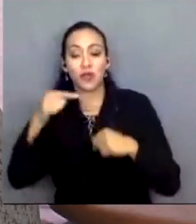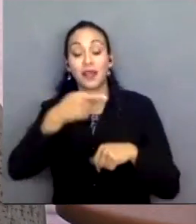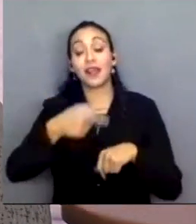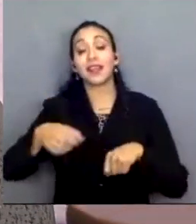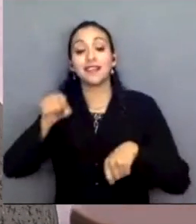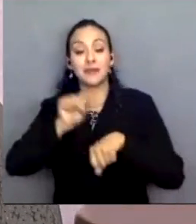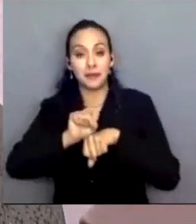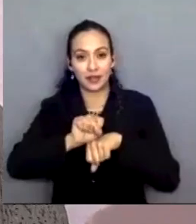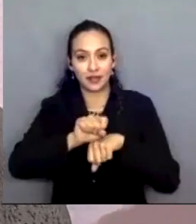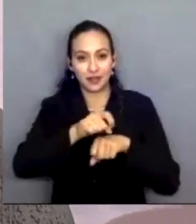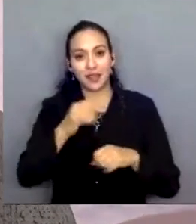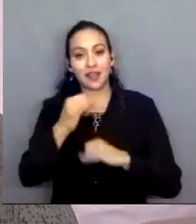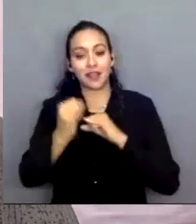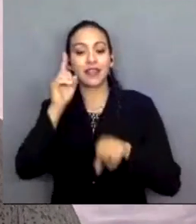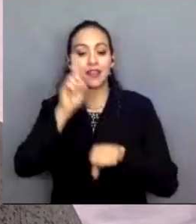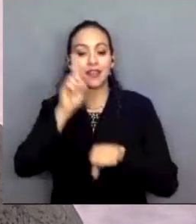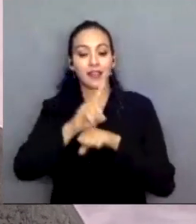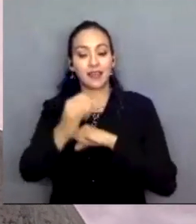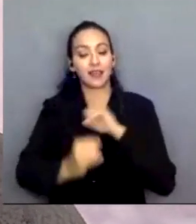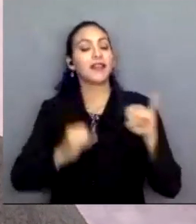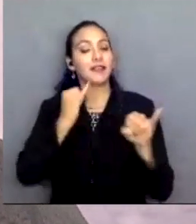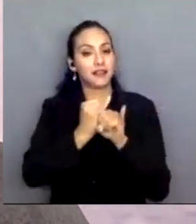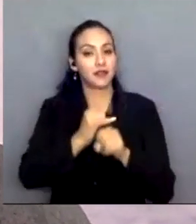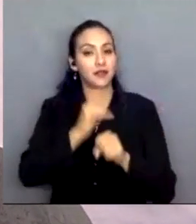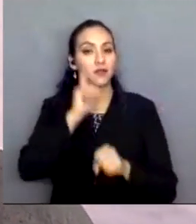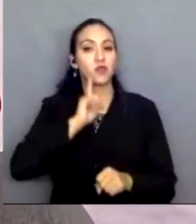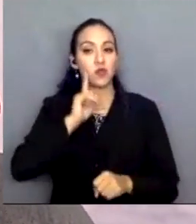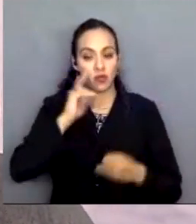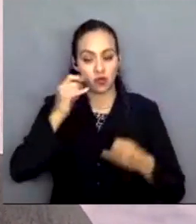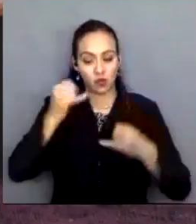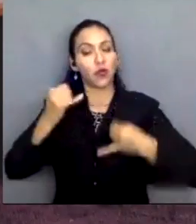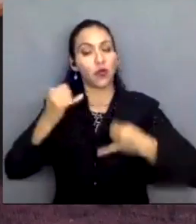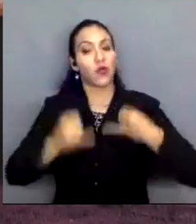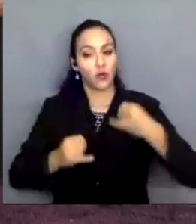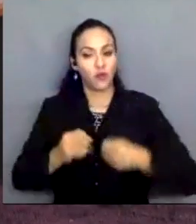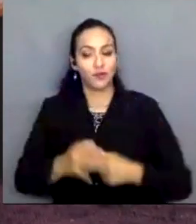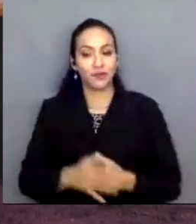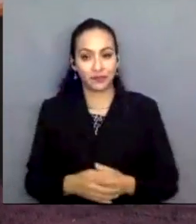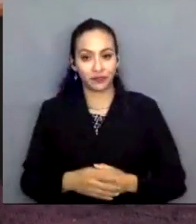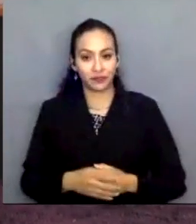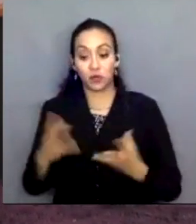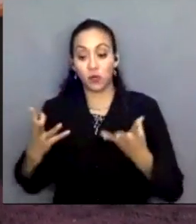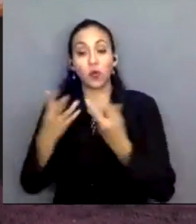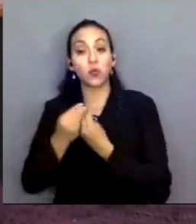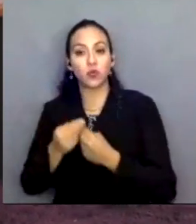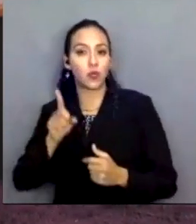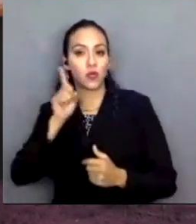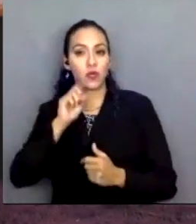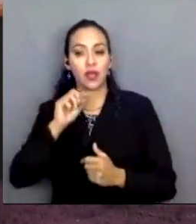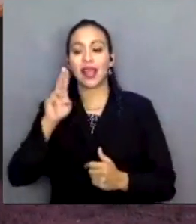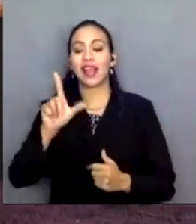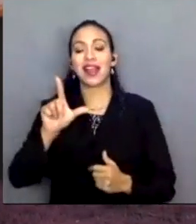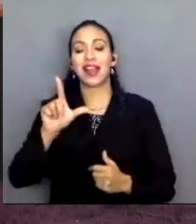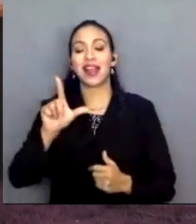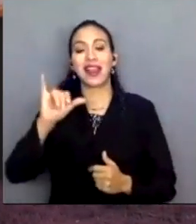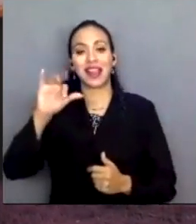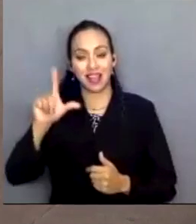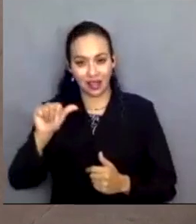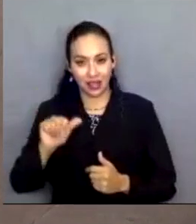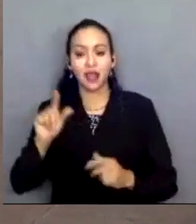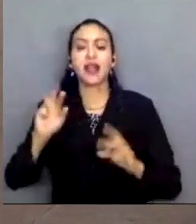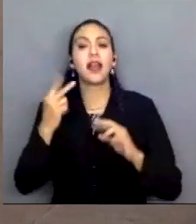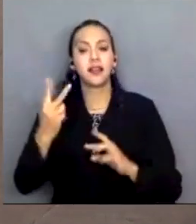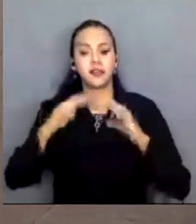la semana conmemorativa del Día Internacional de las Mujeres y las Juezas, espacio en el que junto a la consejera Lilia Mónica López